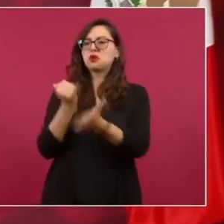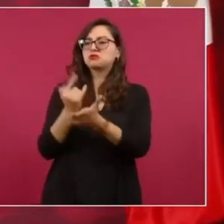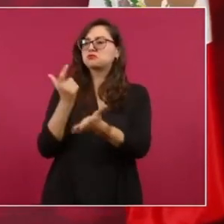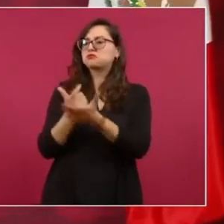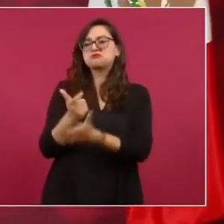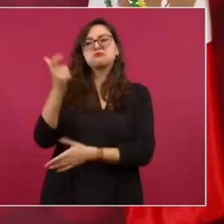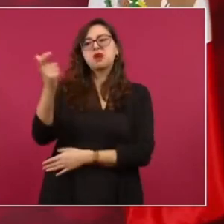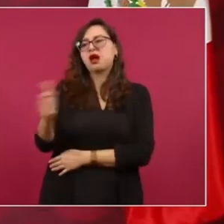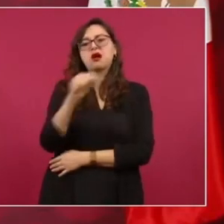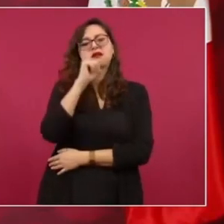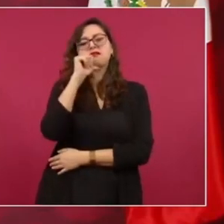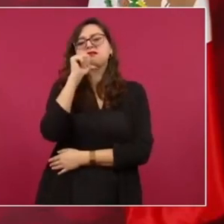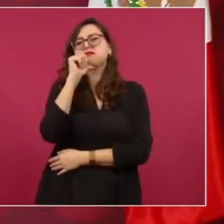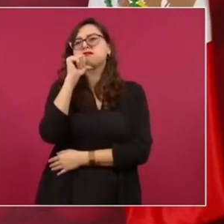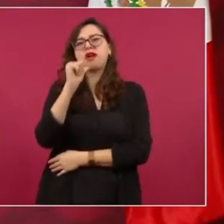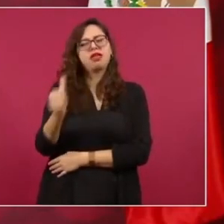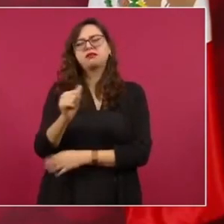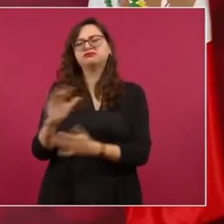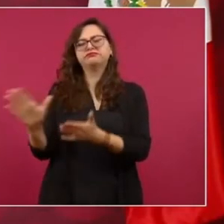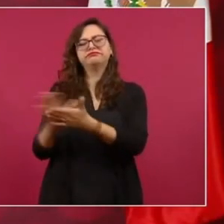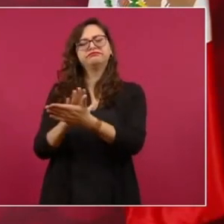por 10,